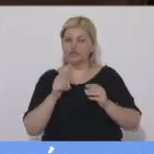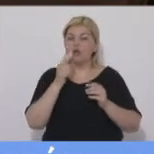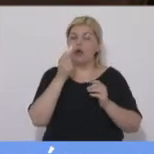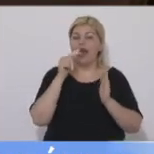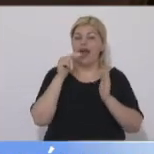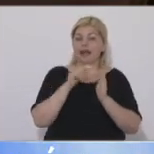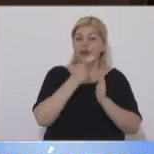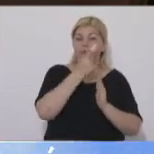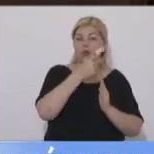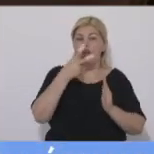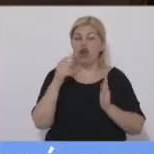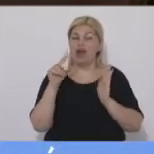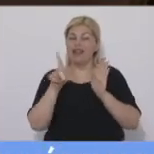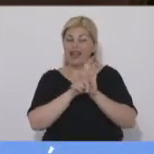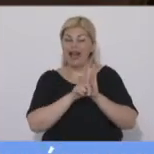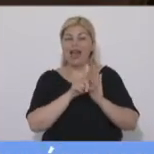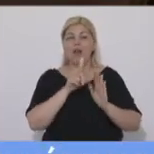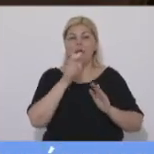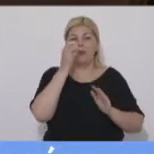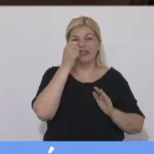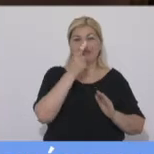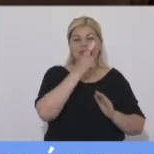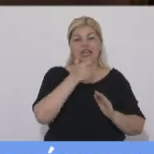26.160, prorrogados por la Ley